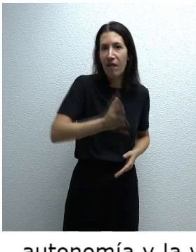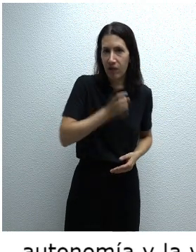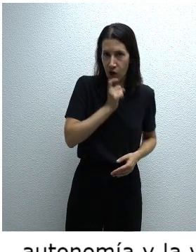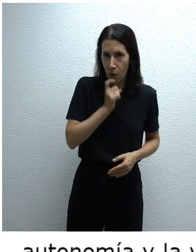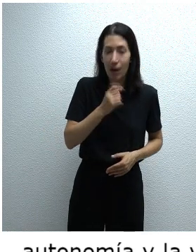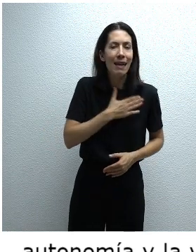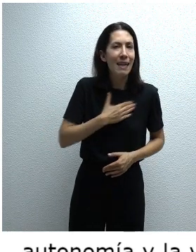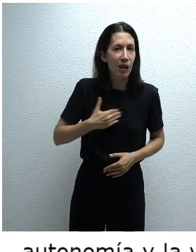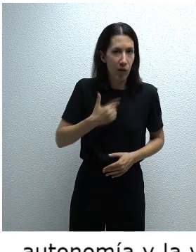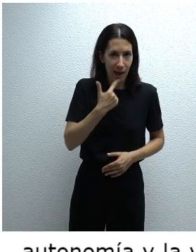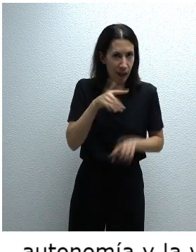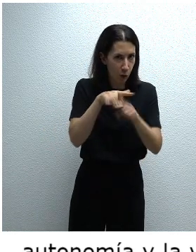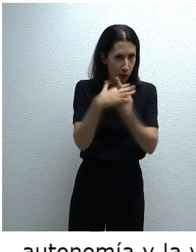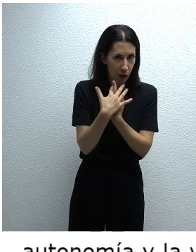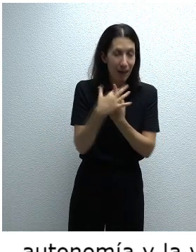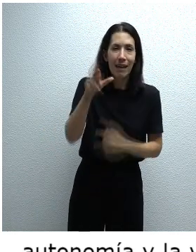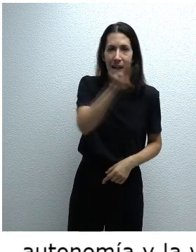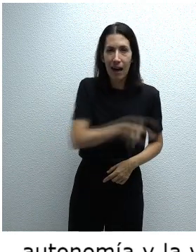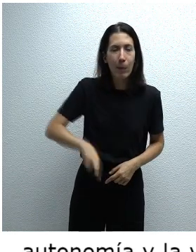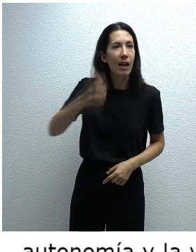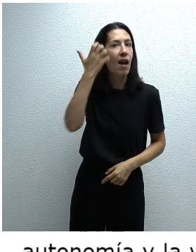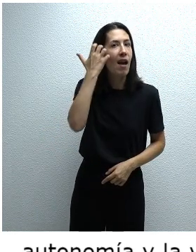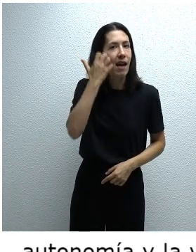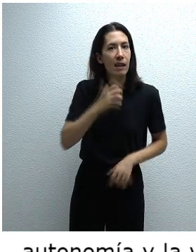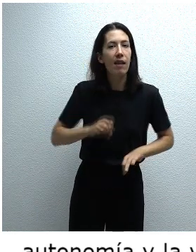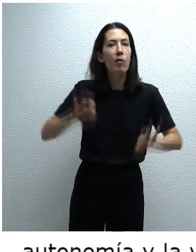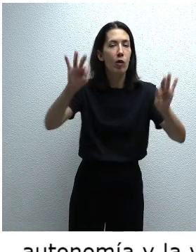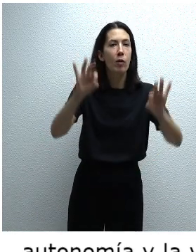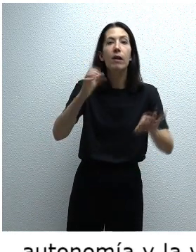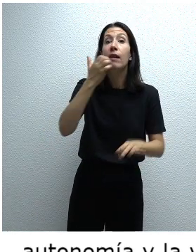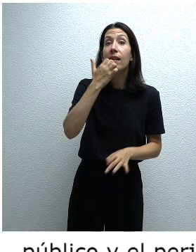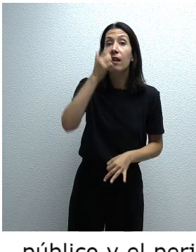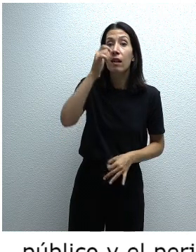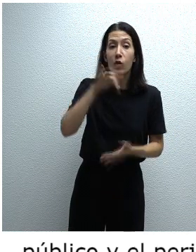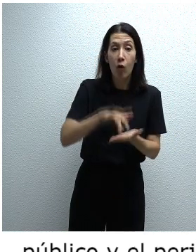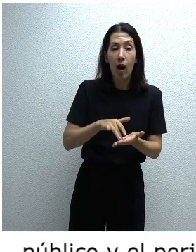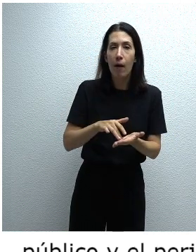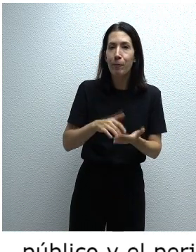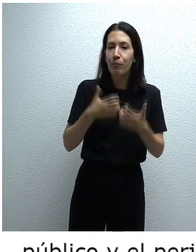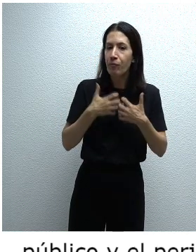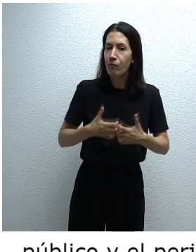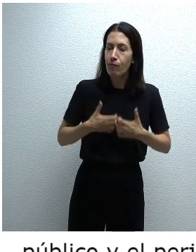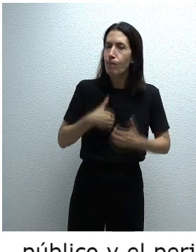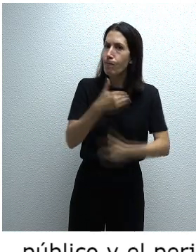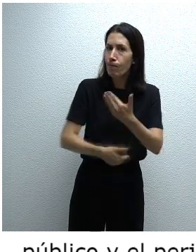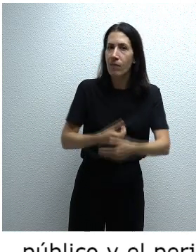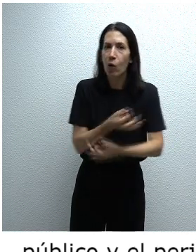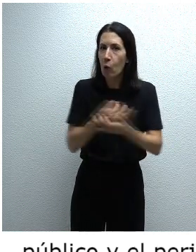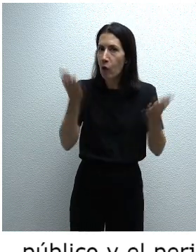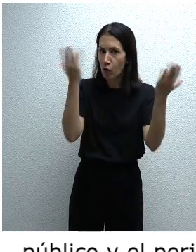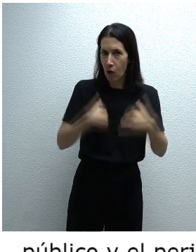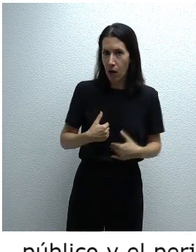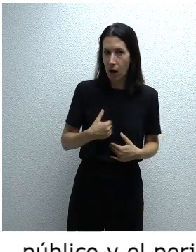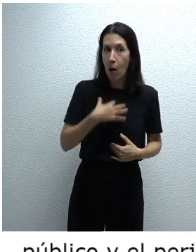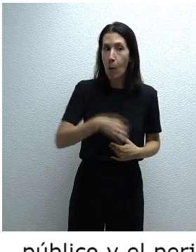un supuesto, vuelvo a repetir, de carácter excepcional, si hay un funcionamiento inadecuado porque cause una